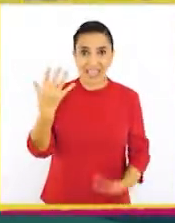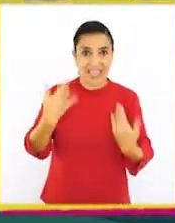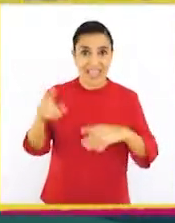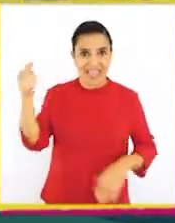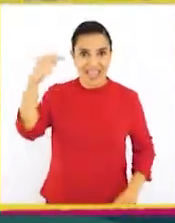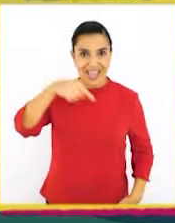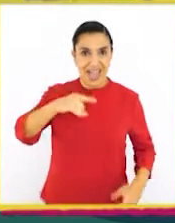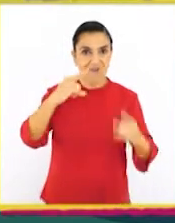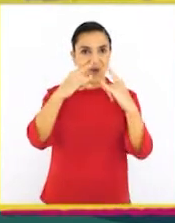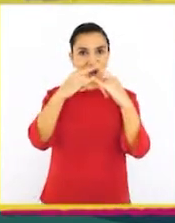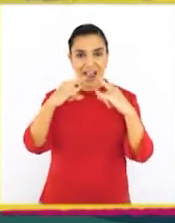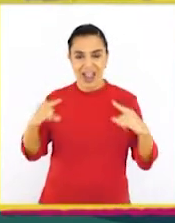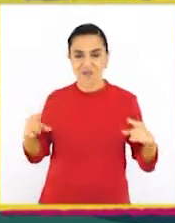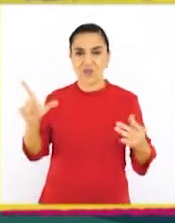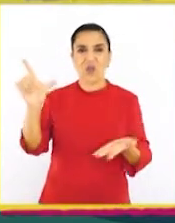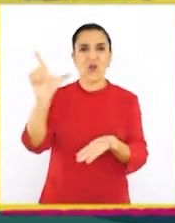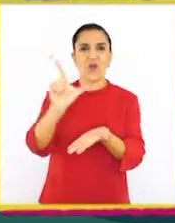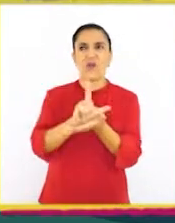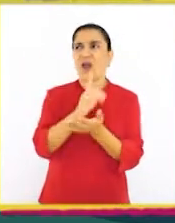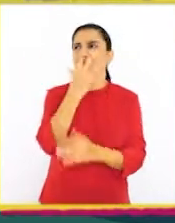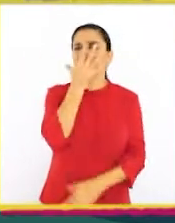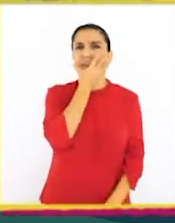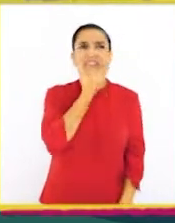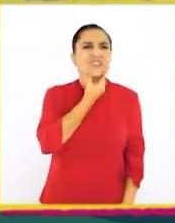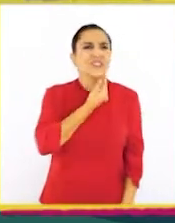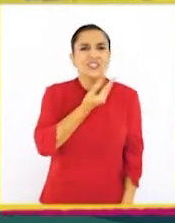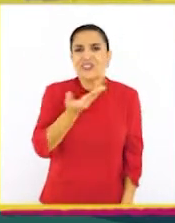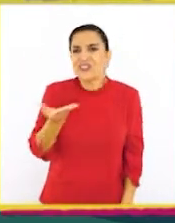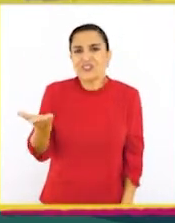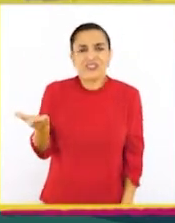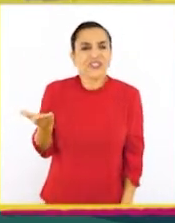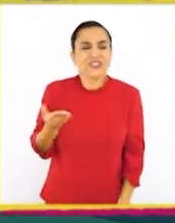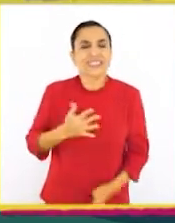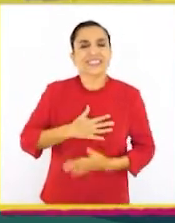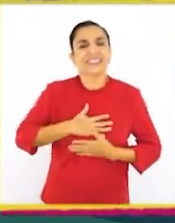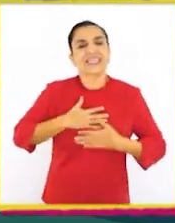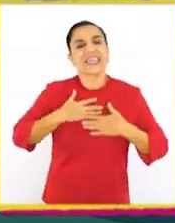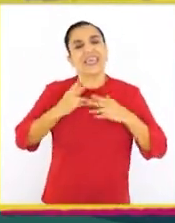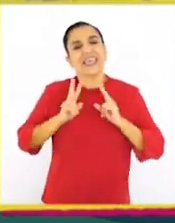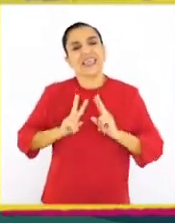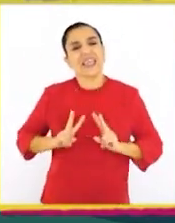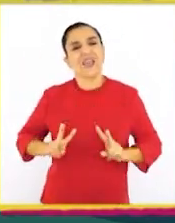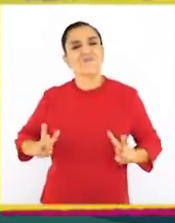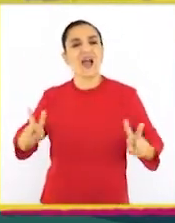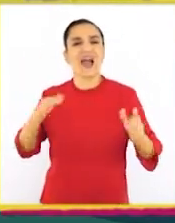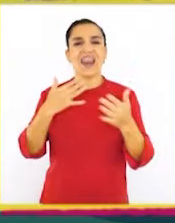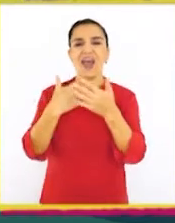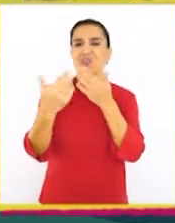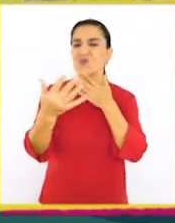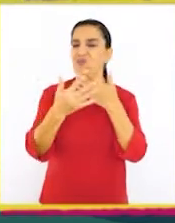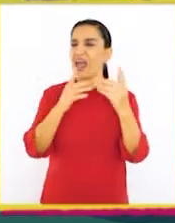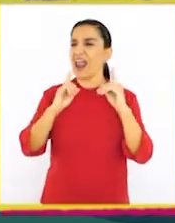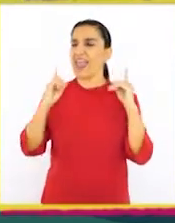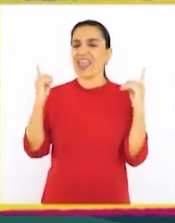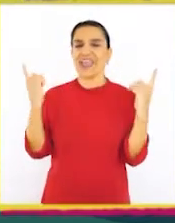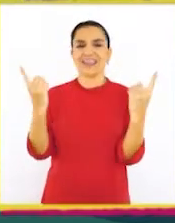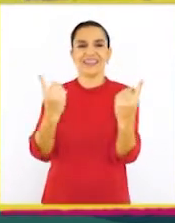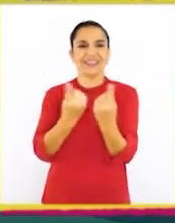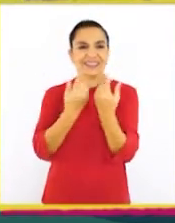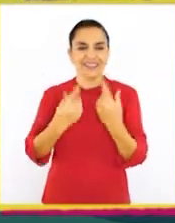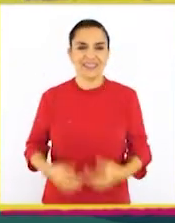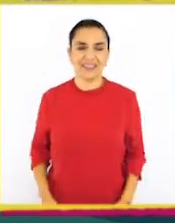¡Miren! ¡Ya llegamos al camping! ¡El lugar es precioso! Y se siente la paz de estar en medio de la